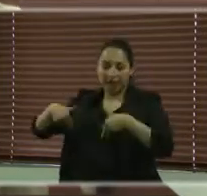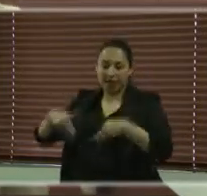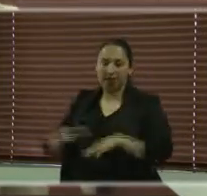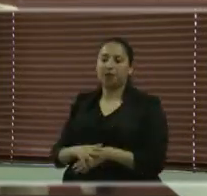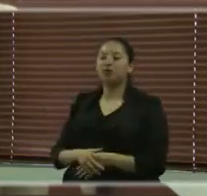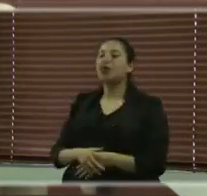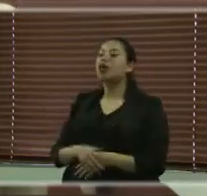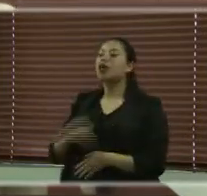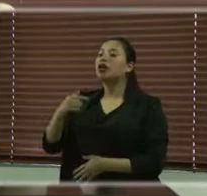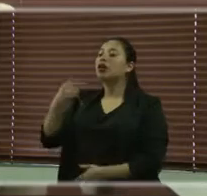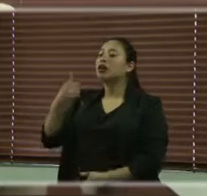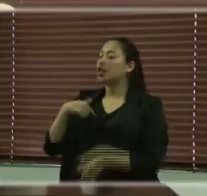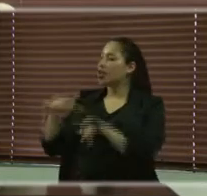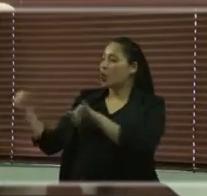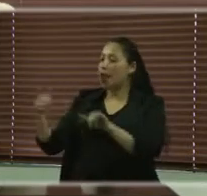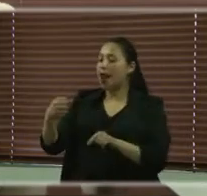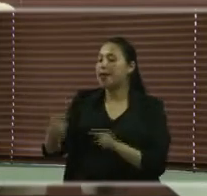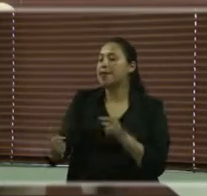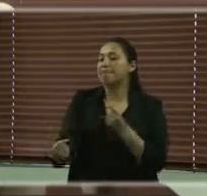bueno